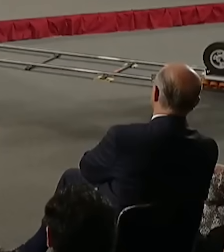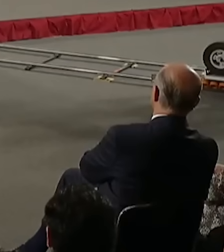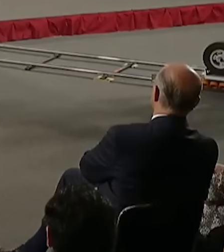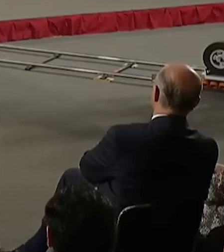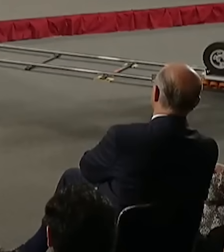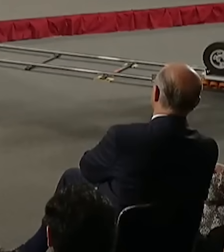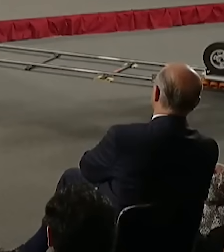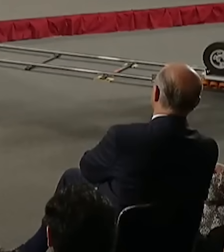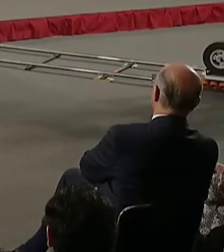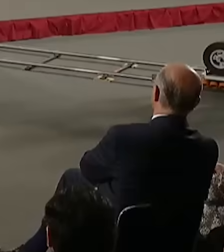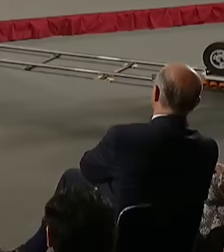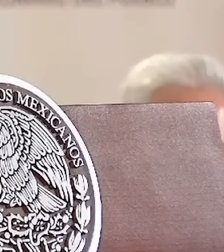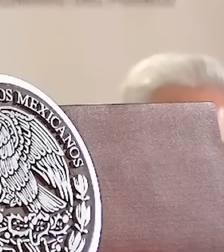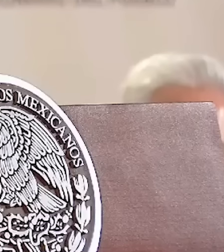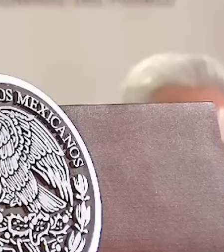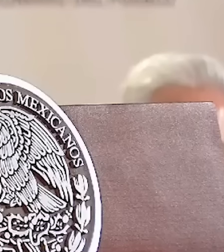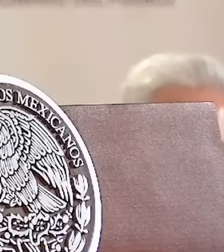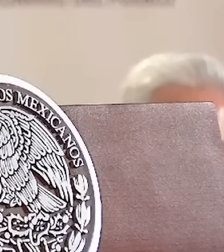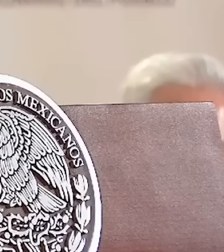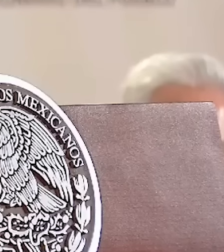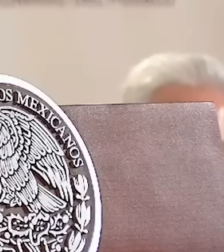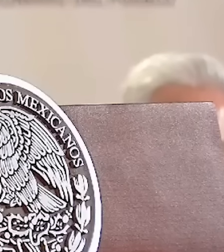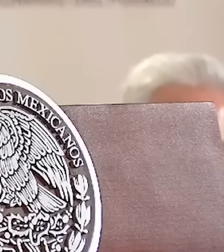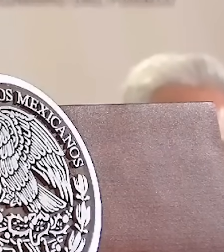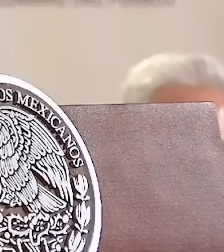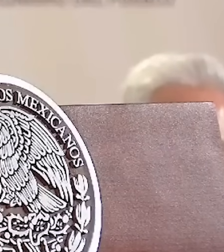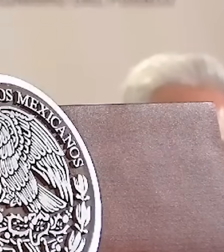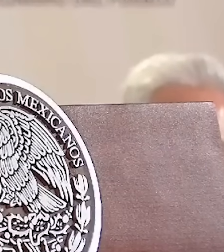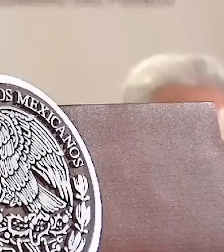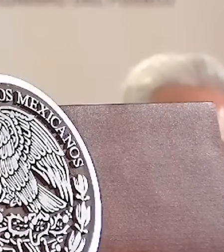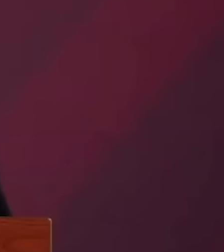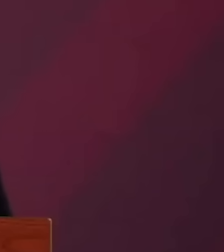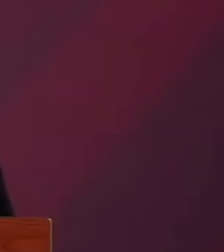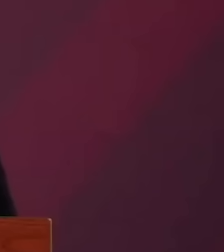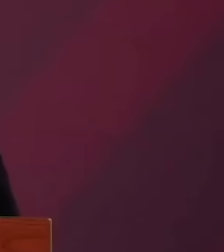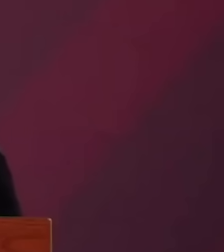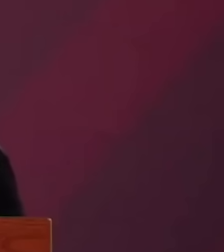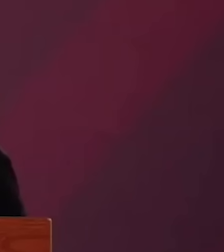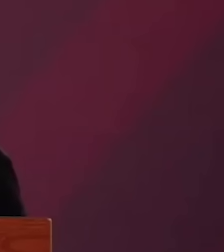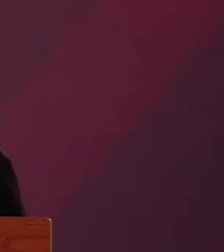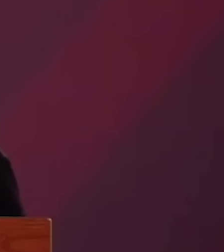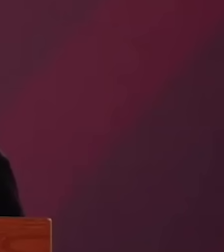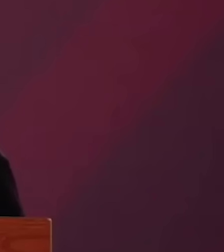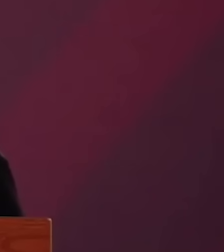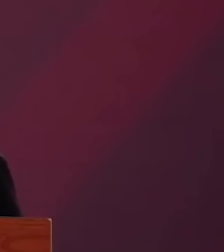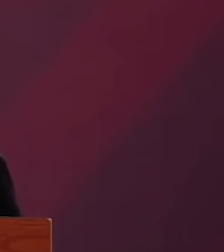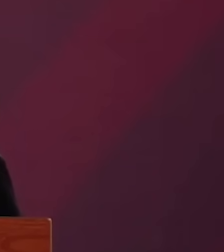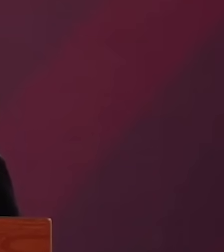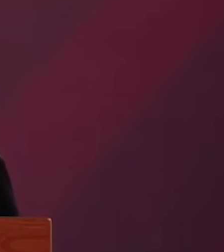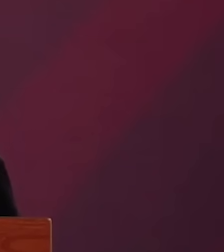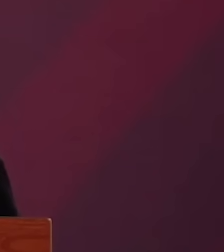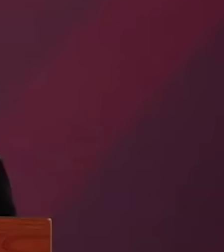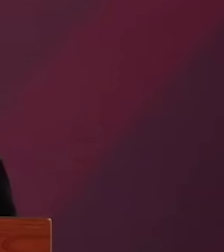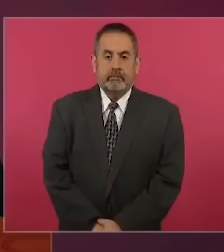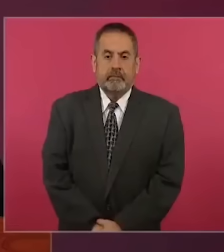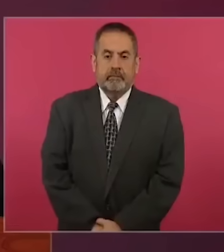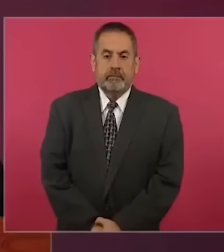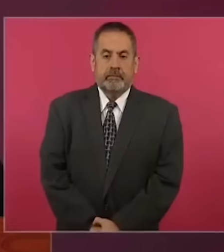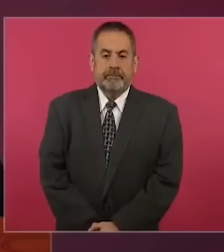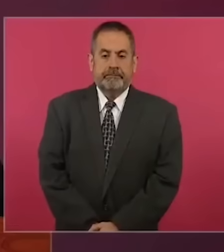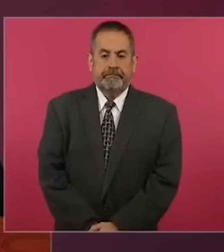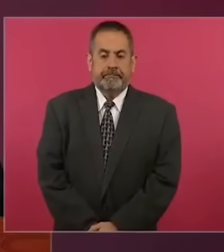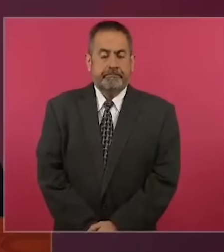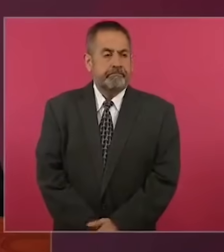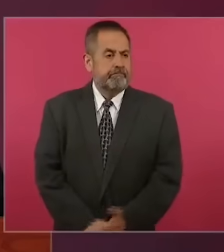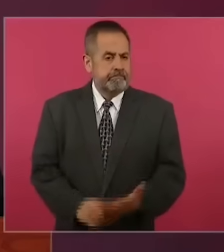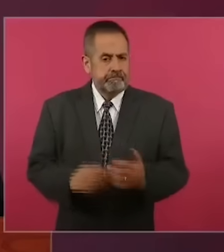quiero aprovechar para informar que efectivamente estamos en esta etapa de transición y que sin duda alguna ha sido una etapa de transición